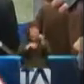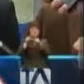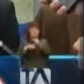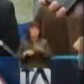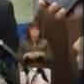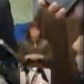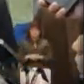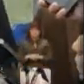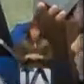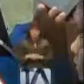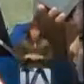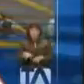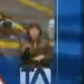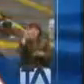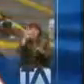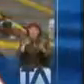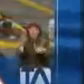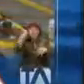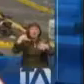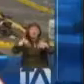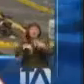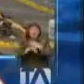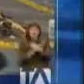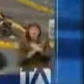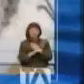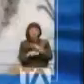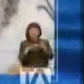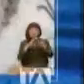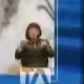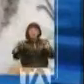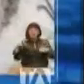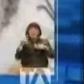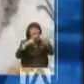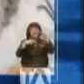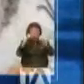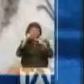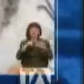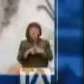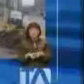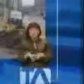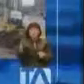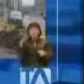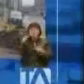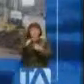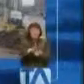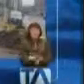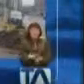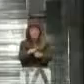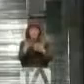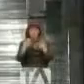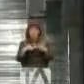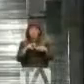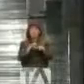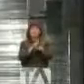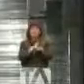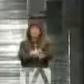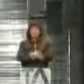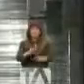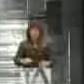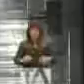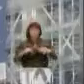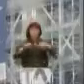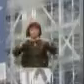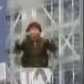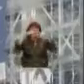Se encontró materiales de construcción que obstruyeron dicho desvío del colector, lo cual contribuyó a la inundación. Superada la